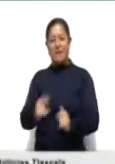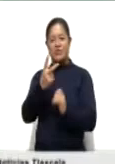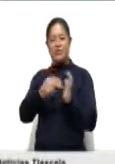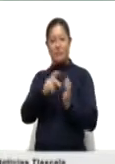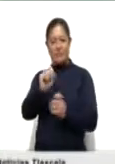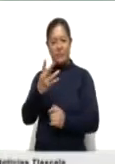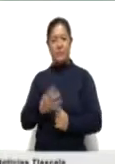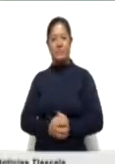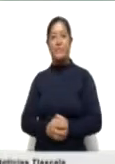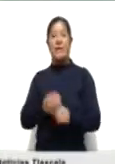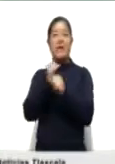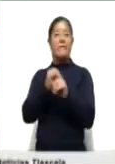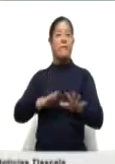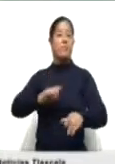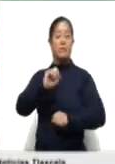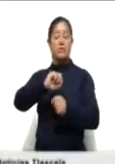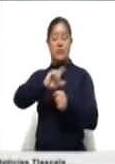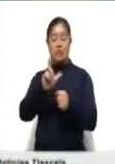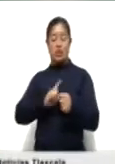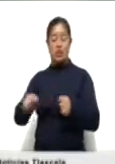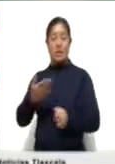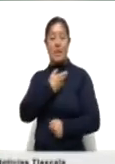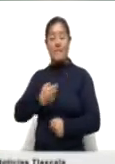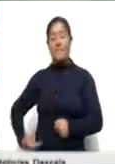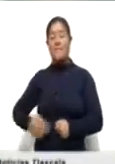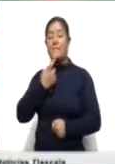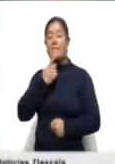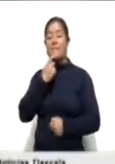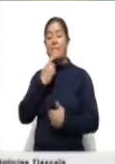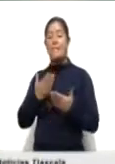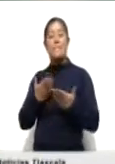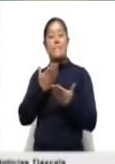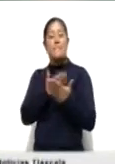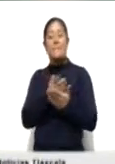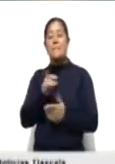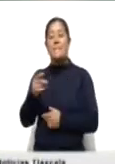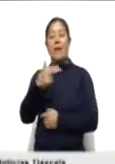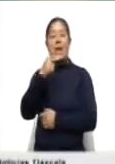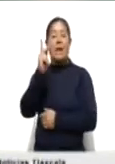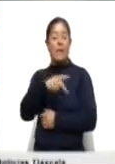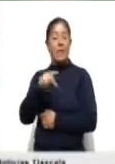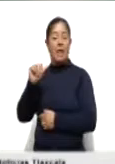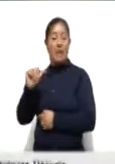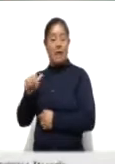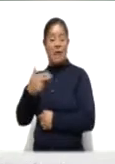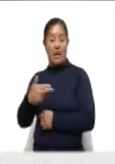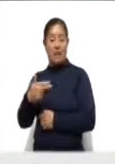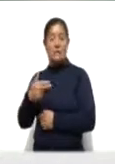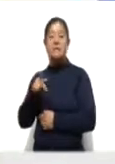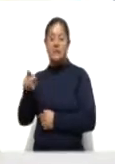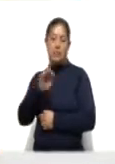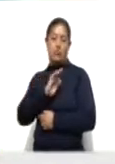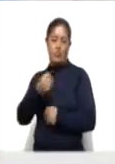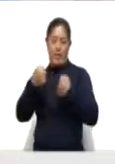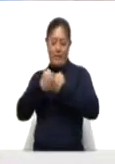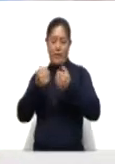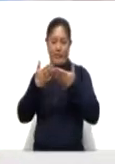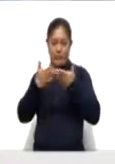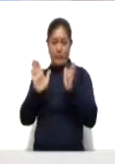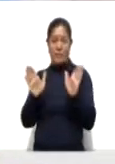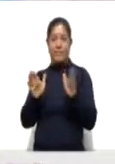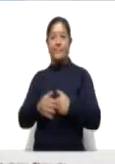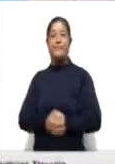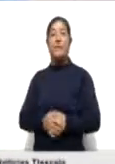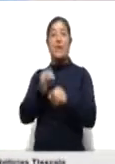En información nacional, planteará el presidente López Obrador a Kamala Harris la apertura fronteriza.